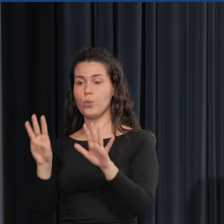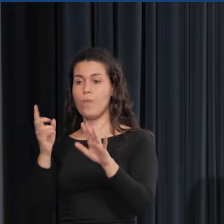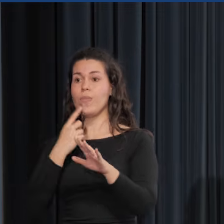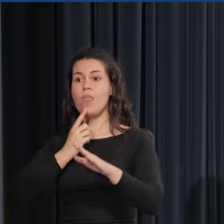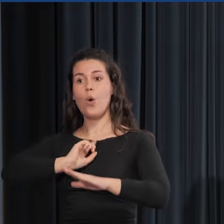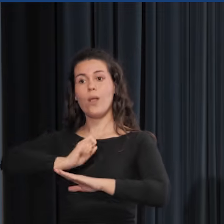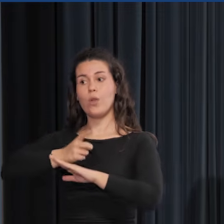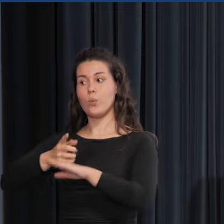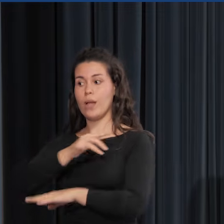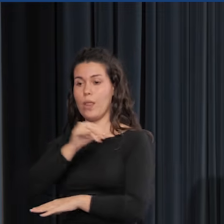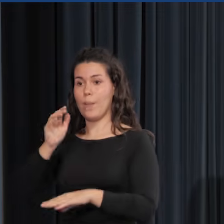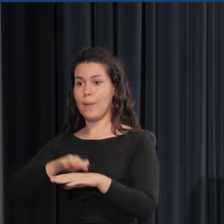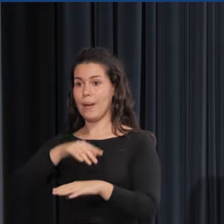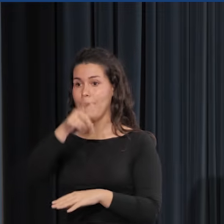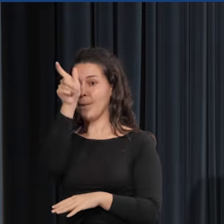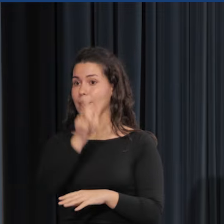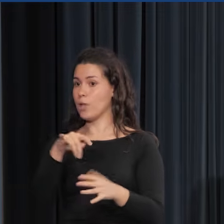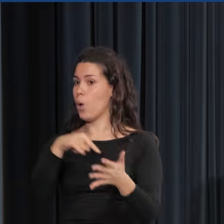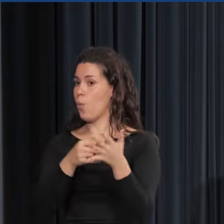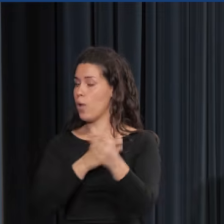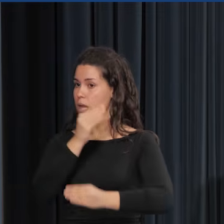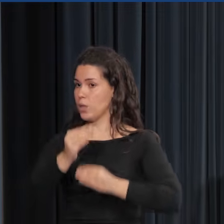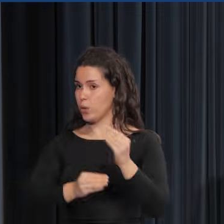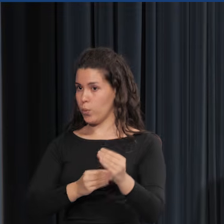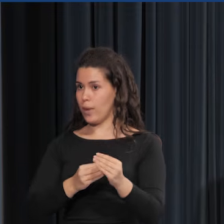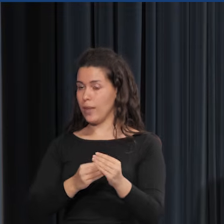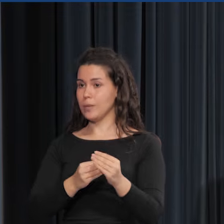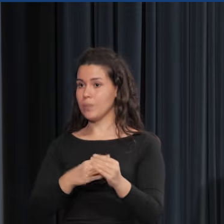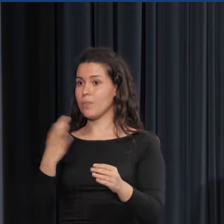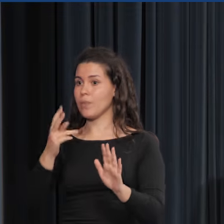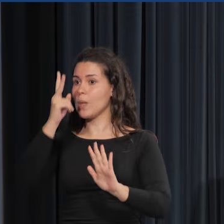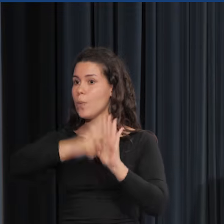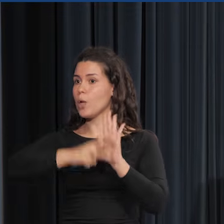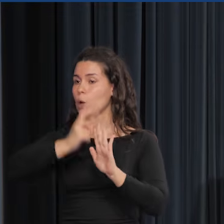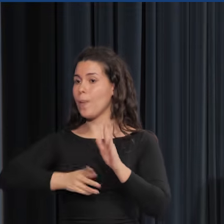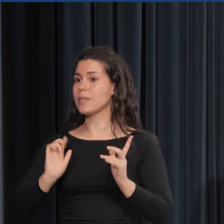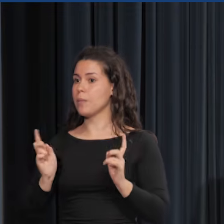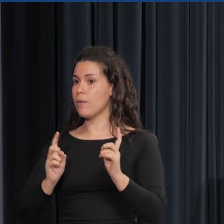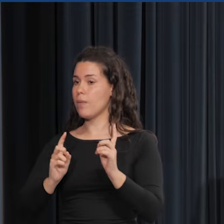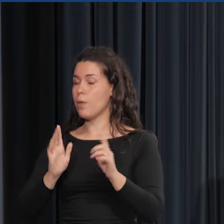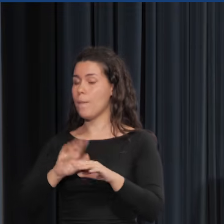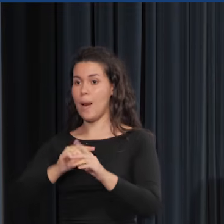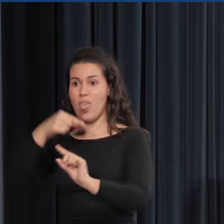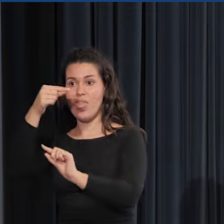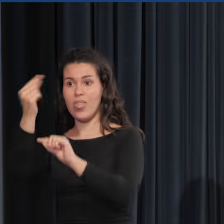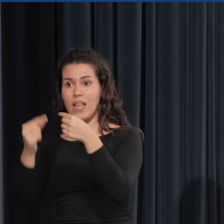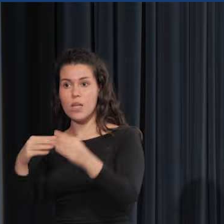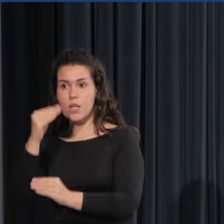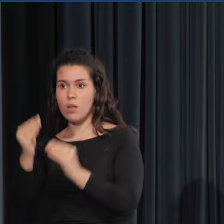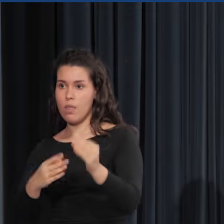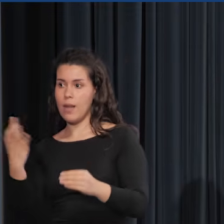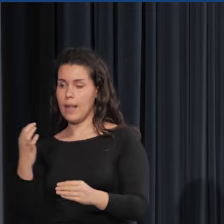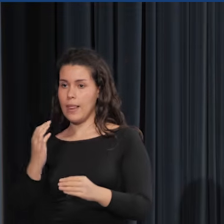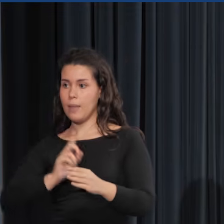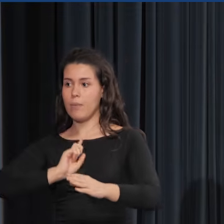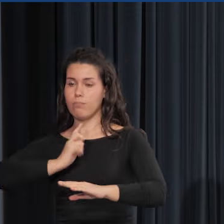el proyectista, diciéndole que tiene que tener en cuenta los principios de prevención a la hora de elaborar el proyecto, y en particular